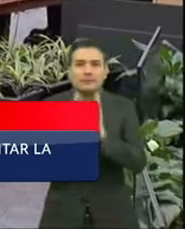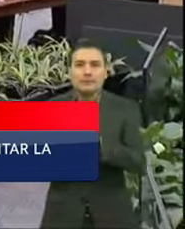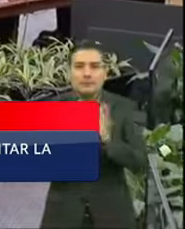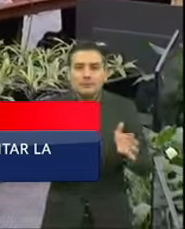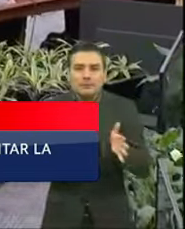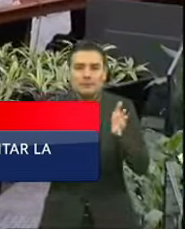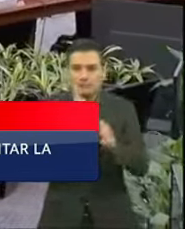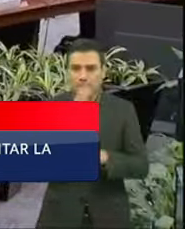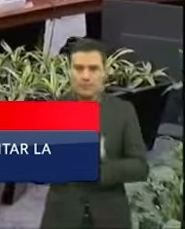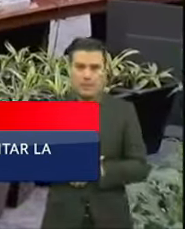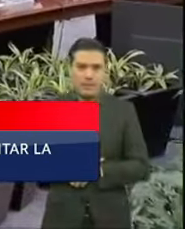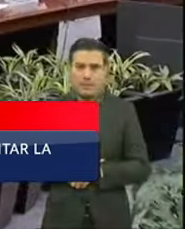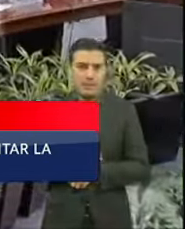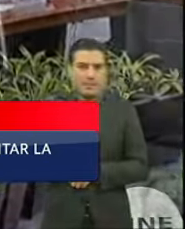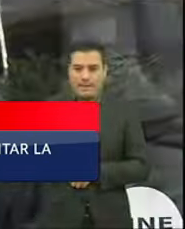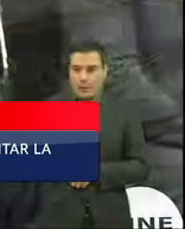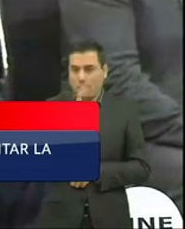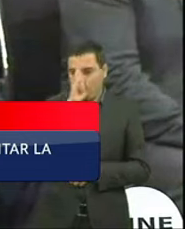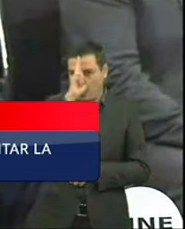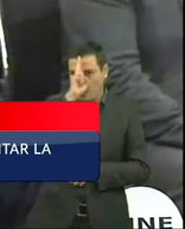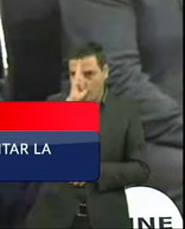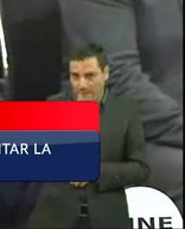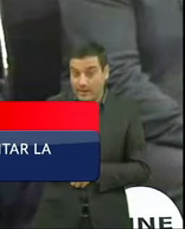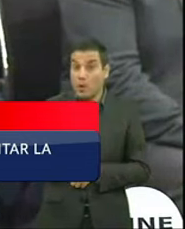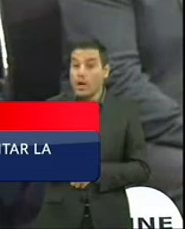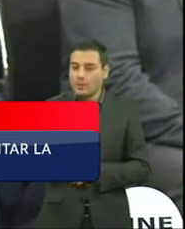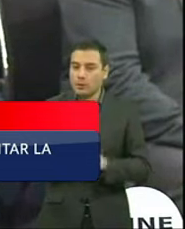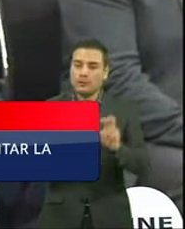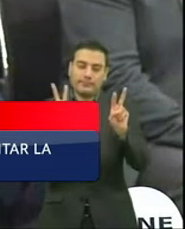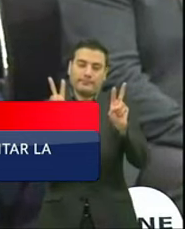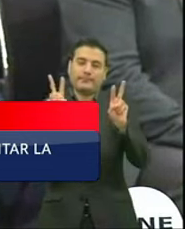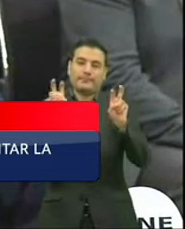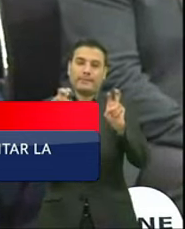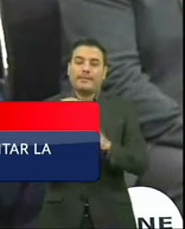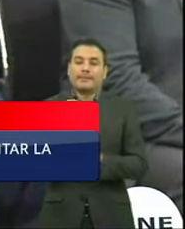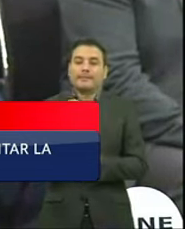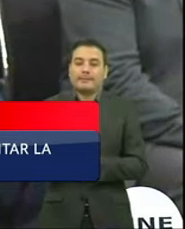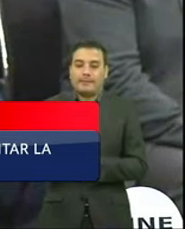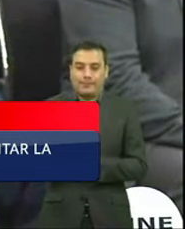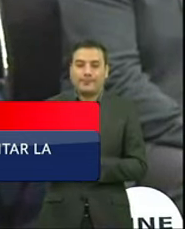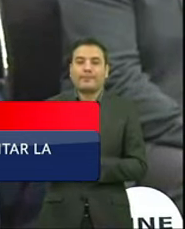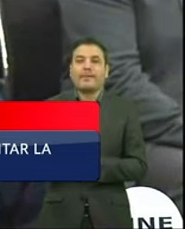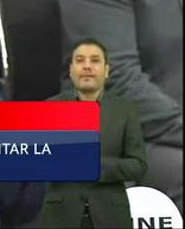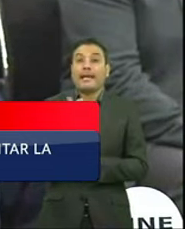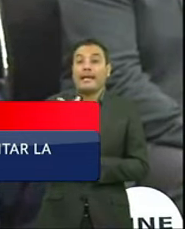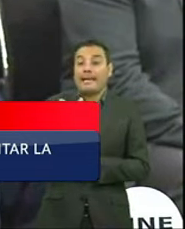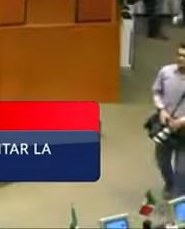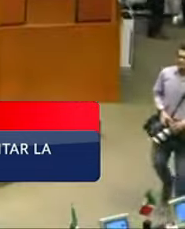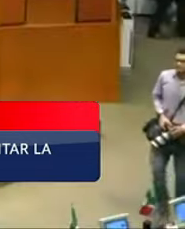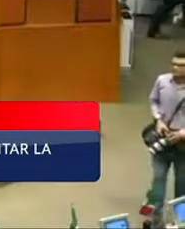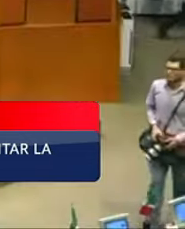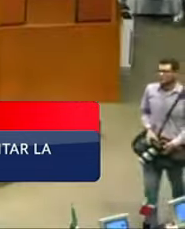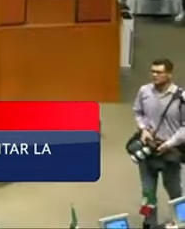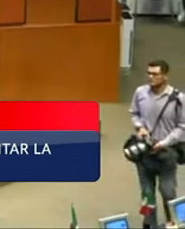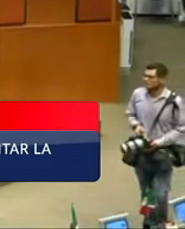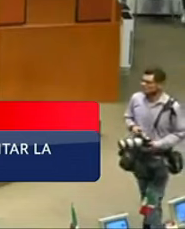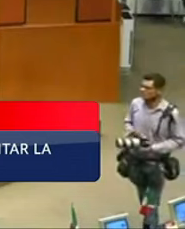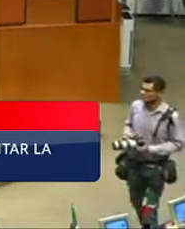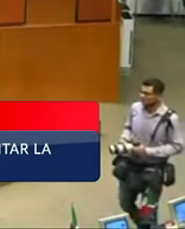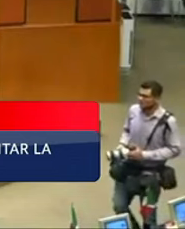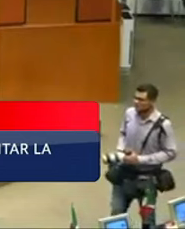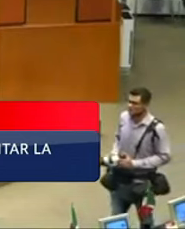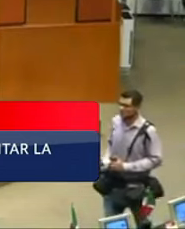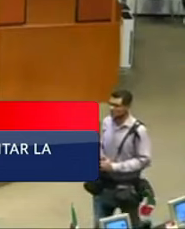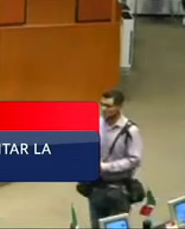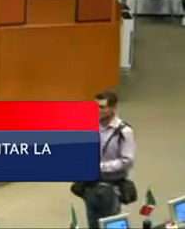lamentable. Esto es un retroceso terrible que además, insisto, pone en riesgo, por ejemplo, el Tratado de Libre